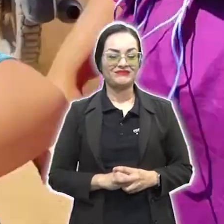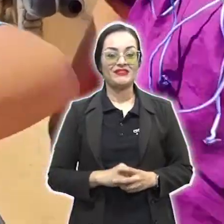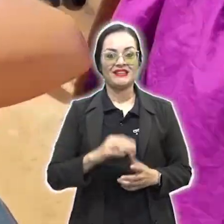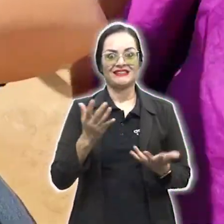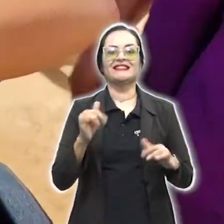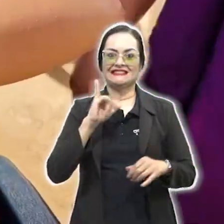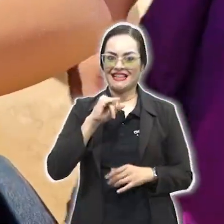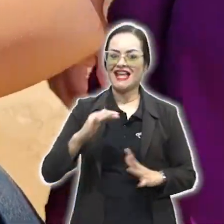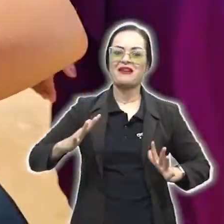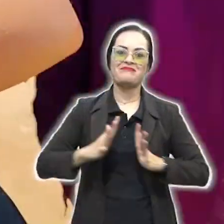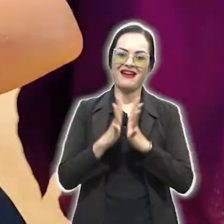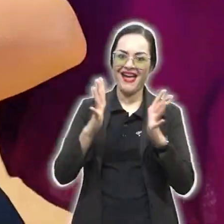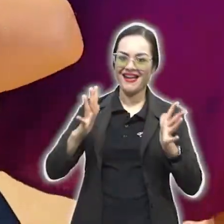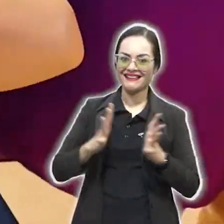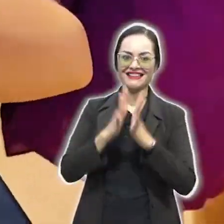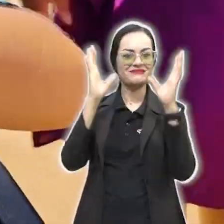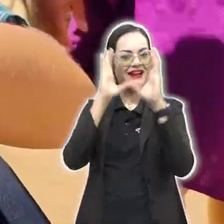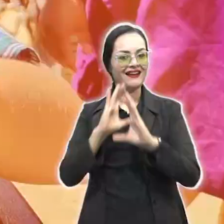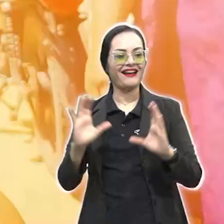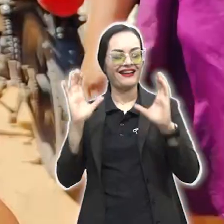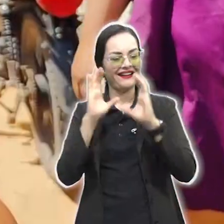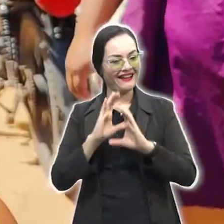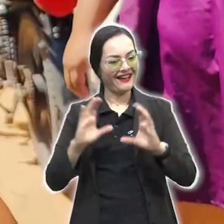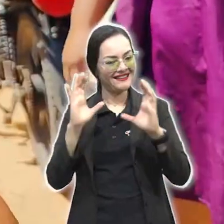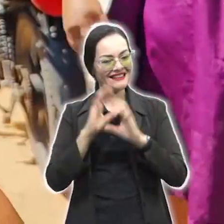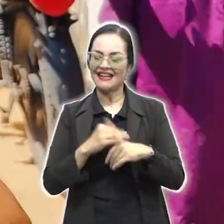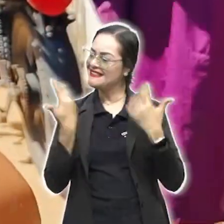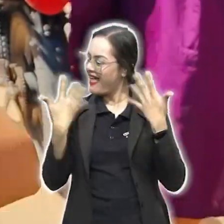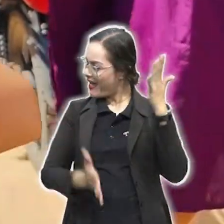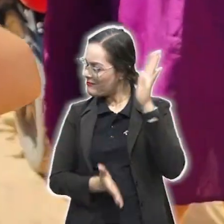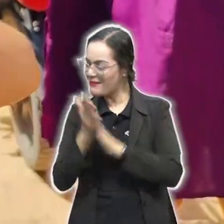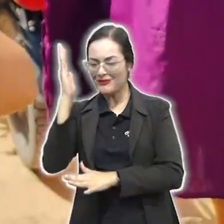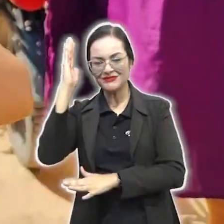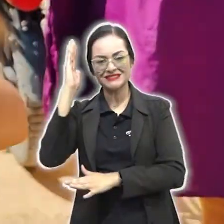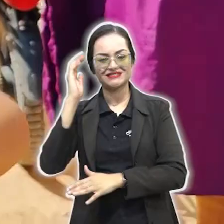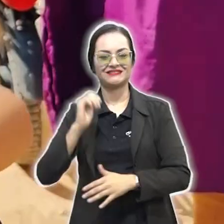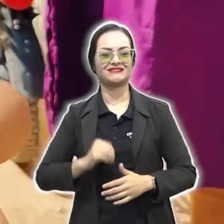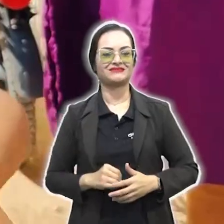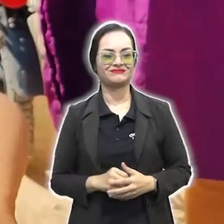¿Participar en la hora de rancho ahora? Sí, ya nos vamos.